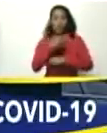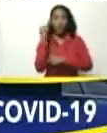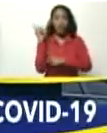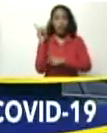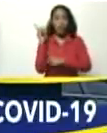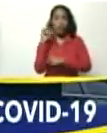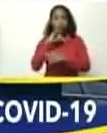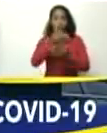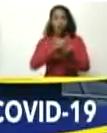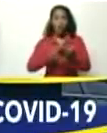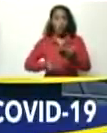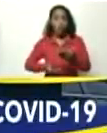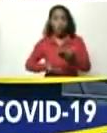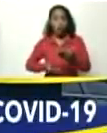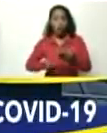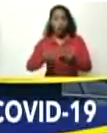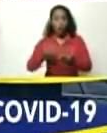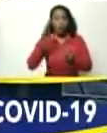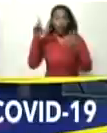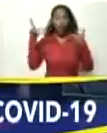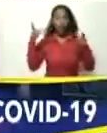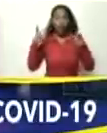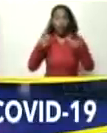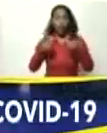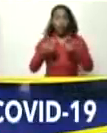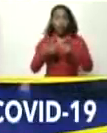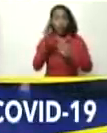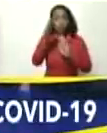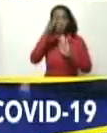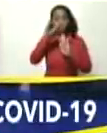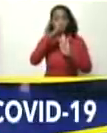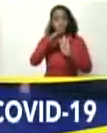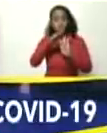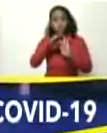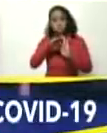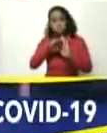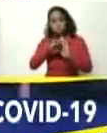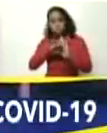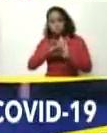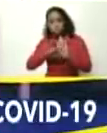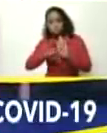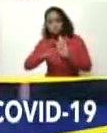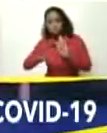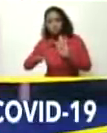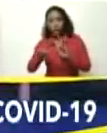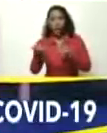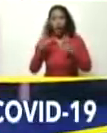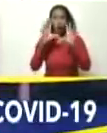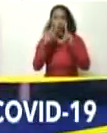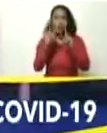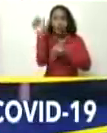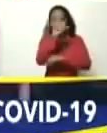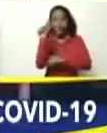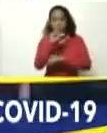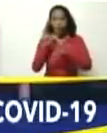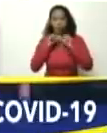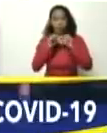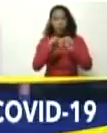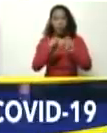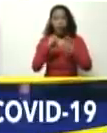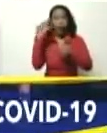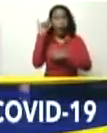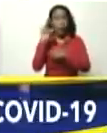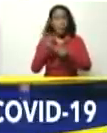parte del informe, el descenso sostenido de la curva durante 11 semanas consecutivas coincide con